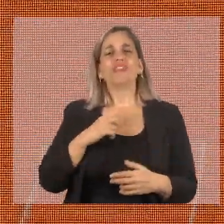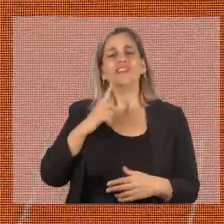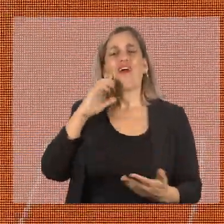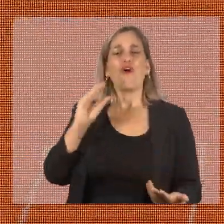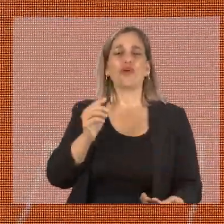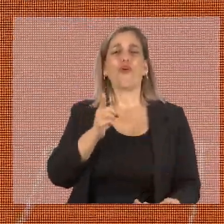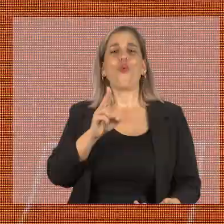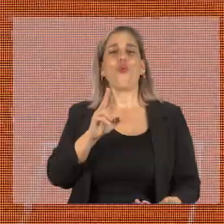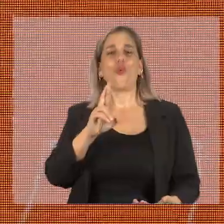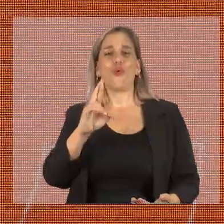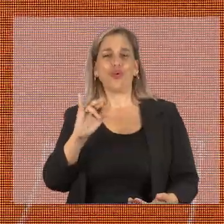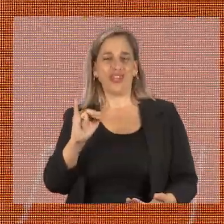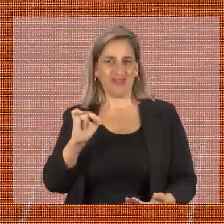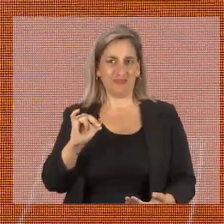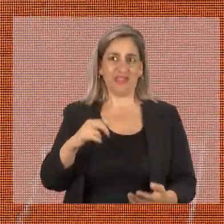gurí me encanta,